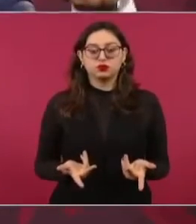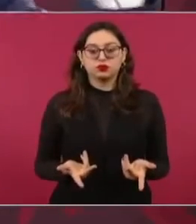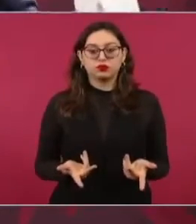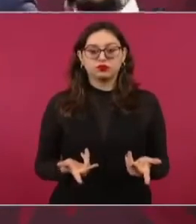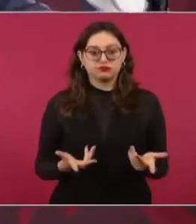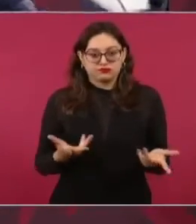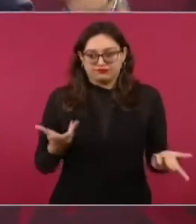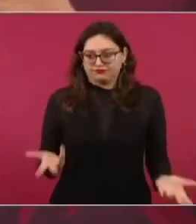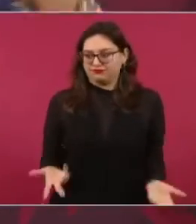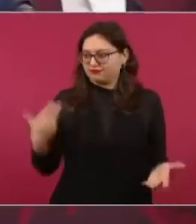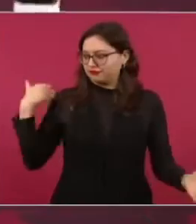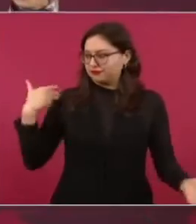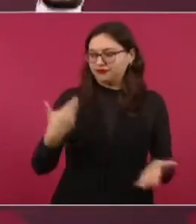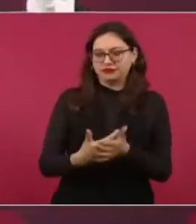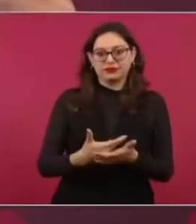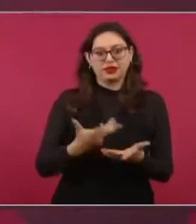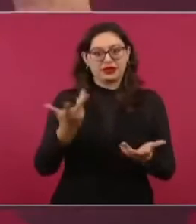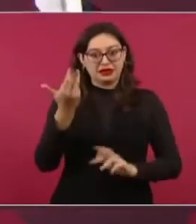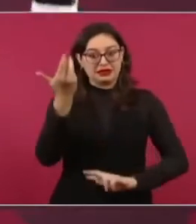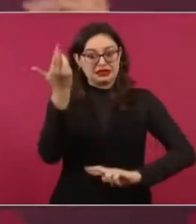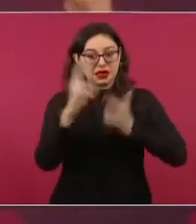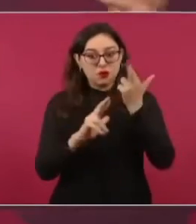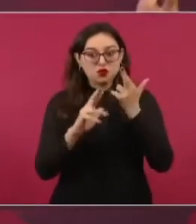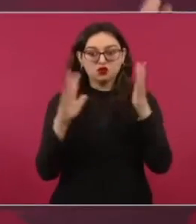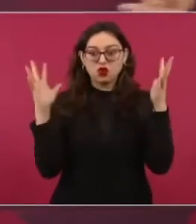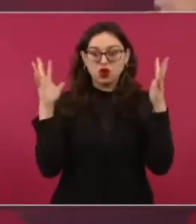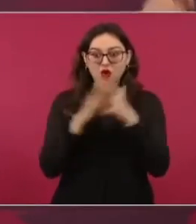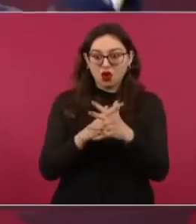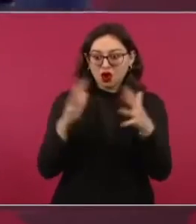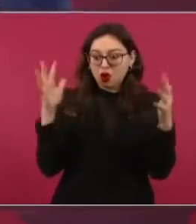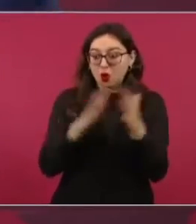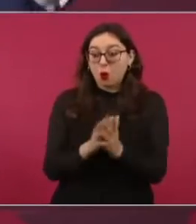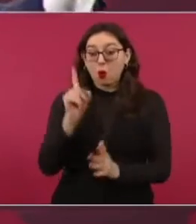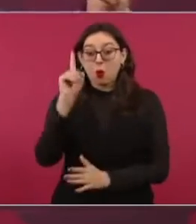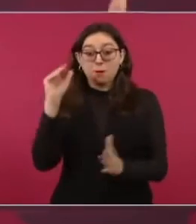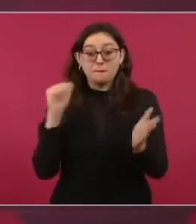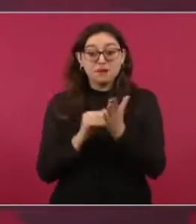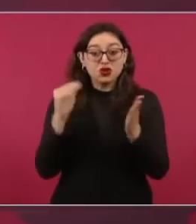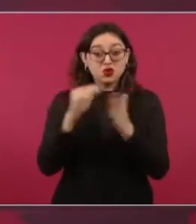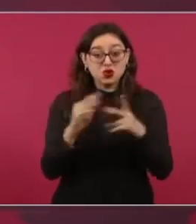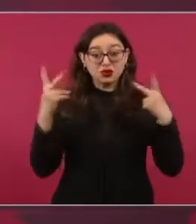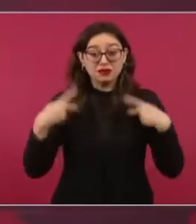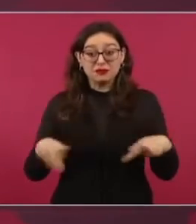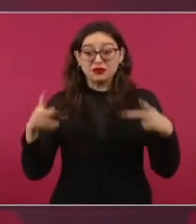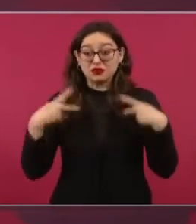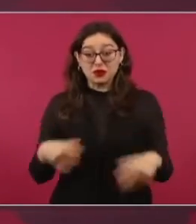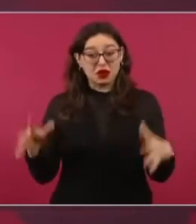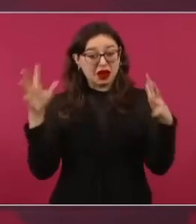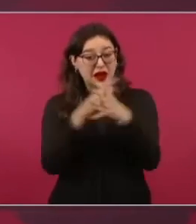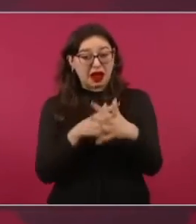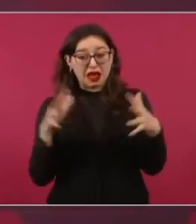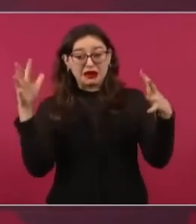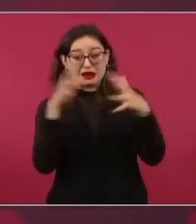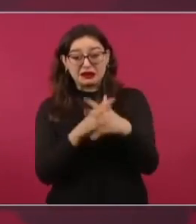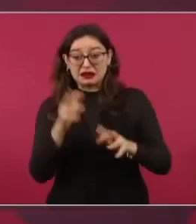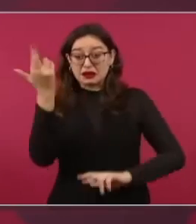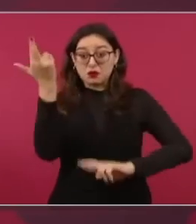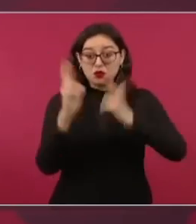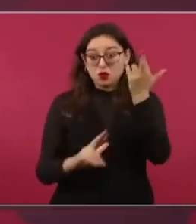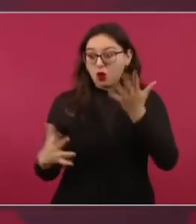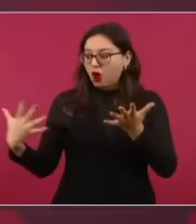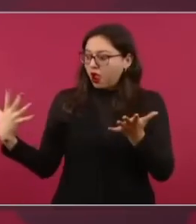a todo lo que se había conseguido con el sacrificio de 1 millón de mexicanos que lucharon en la revolución.